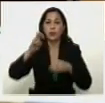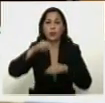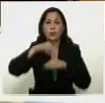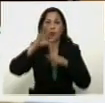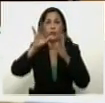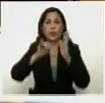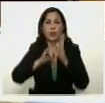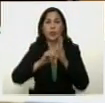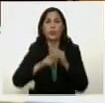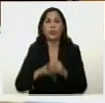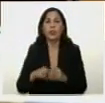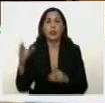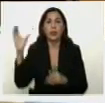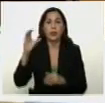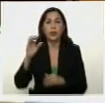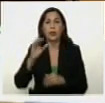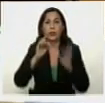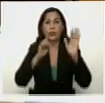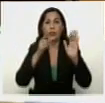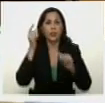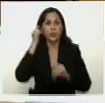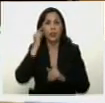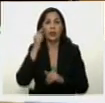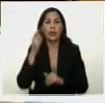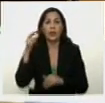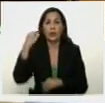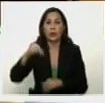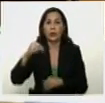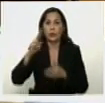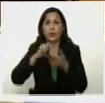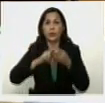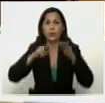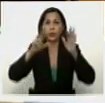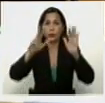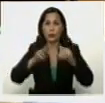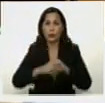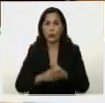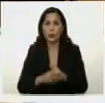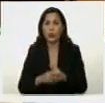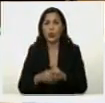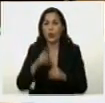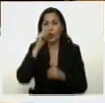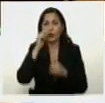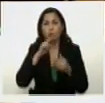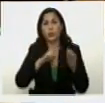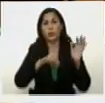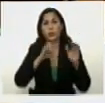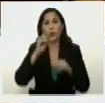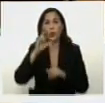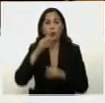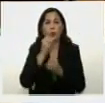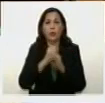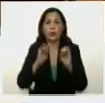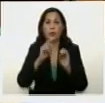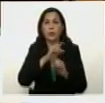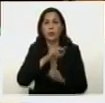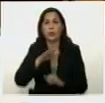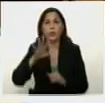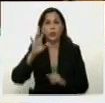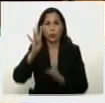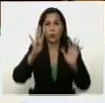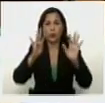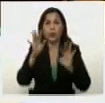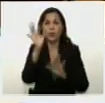Nacional Constituyente en Caracas a los 6 días del mes de noviembre de 2018, año 208 de la Independencia, 159